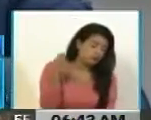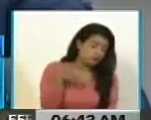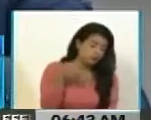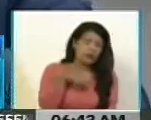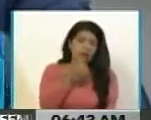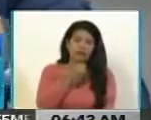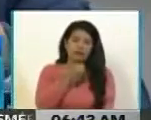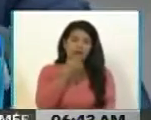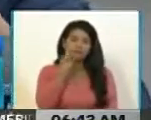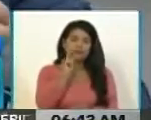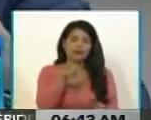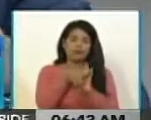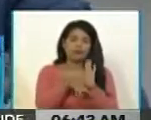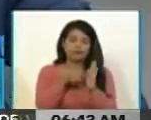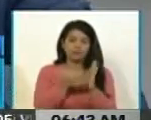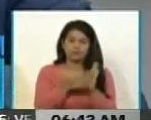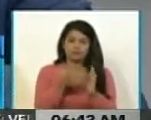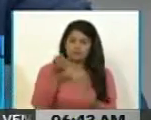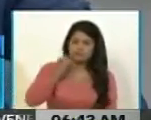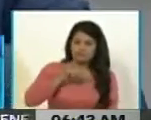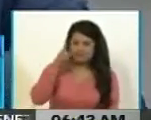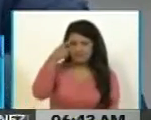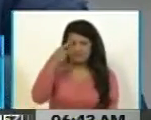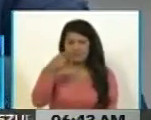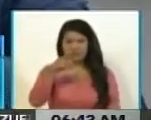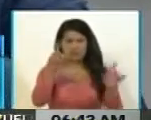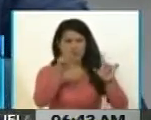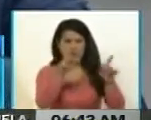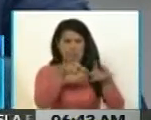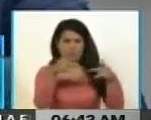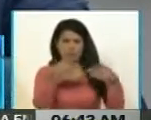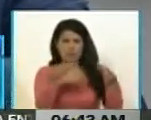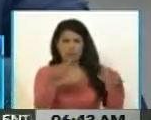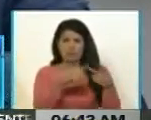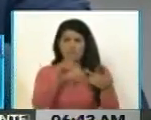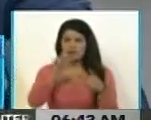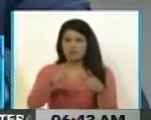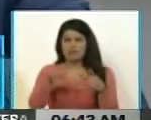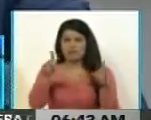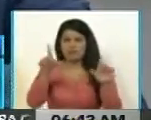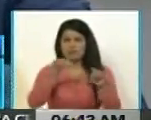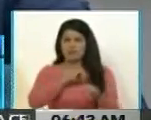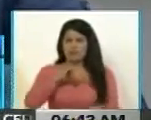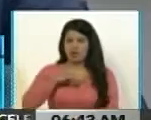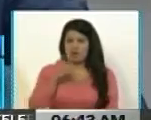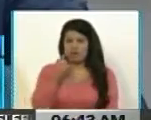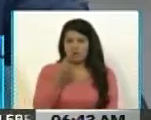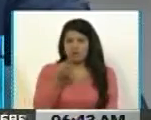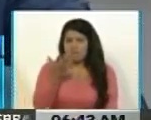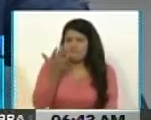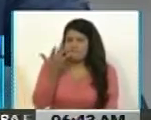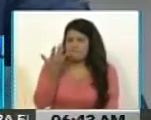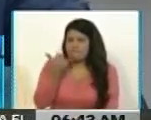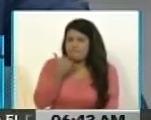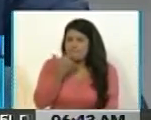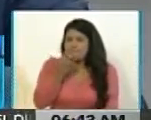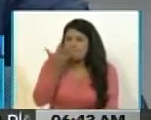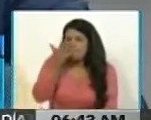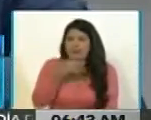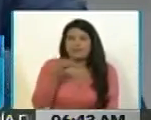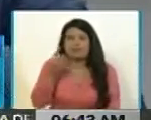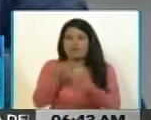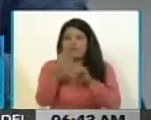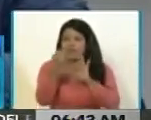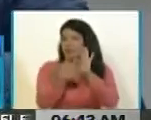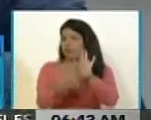y haciendo una crítica constructiva para los medios públicos, incluso para los medios privados, que pareciera que falta que se